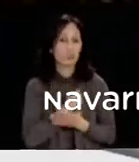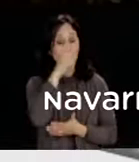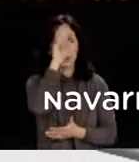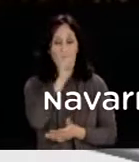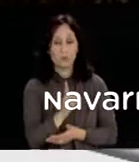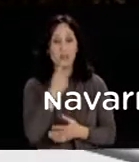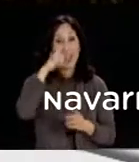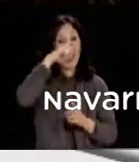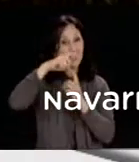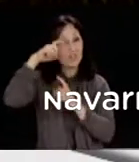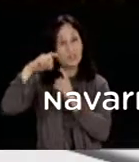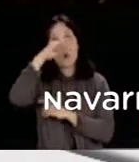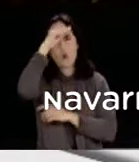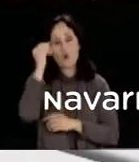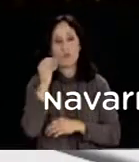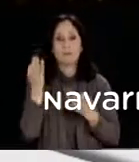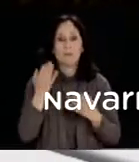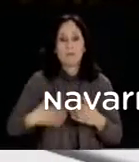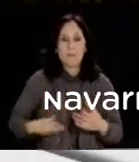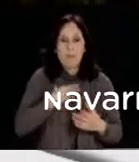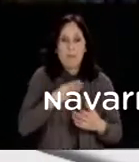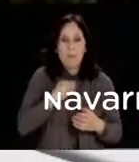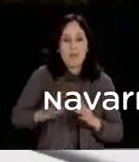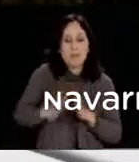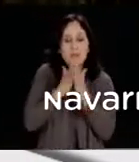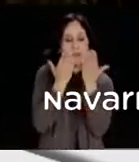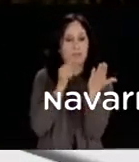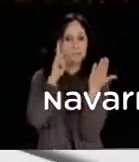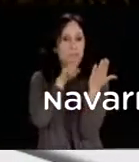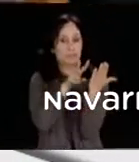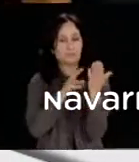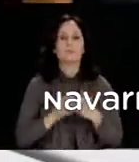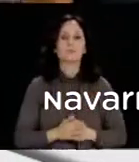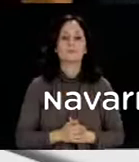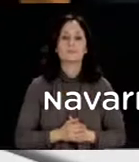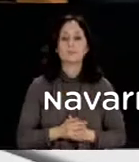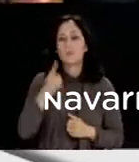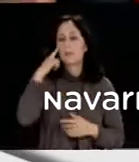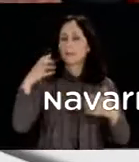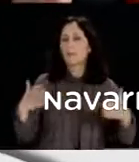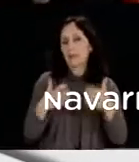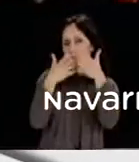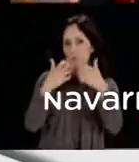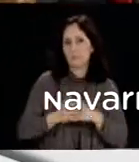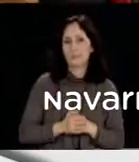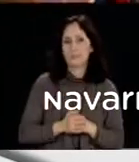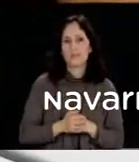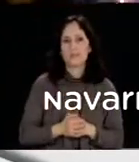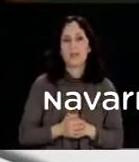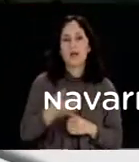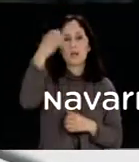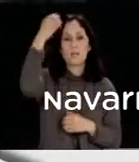de un año a otro se nos olvida, entonces hay que tener la chuleta para que no se nos olvide la letra. Okay. Sigamos, venga. Una, dos,